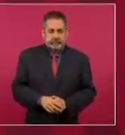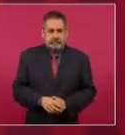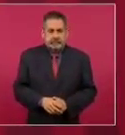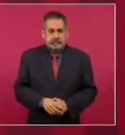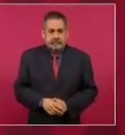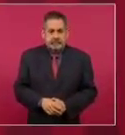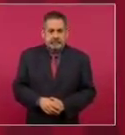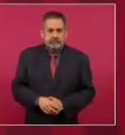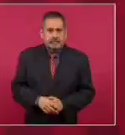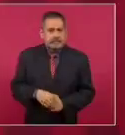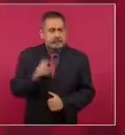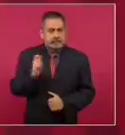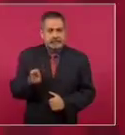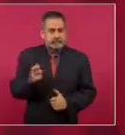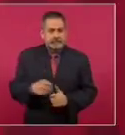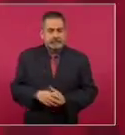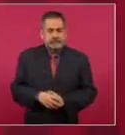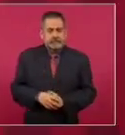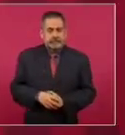Porque